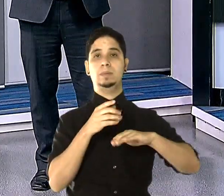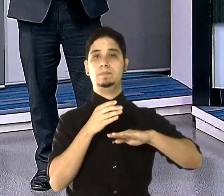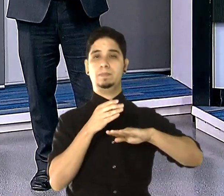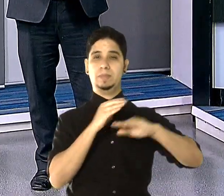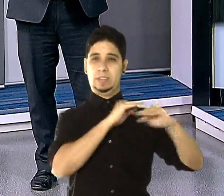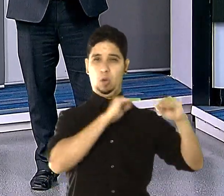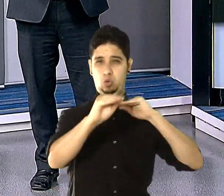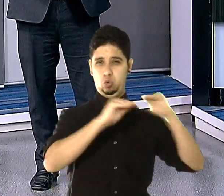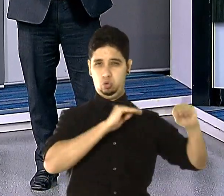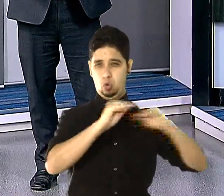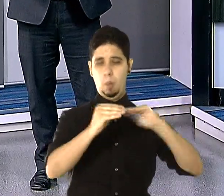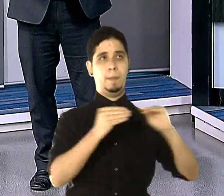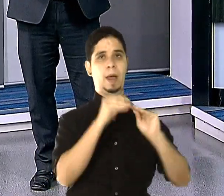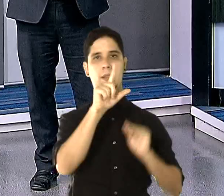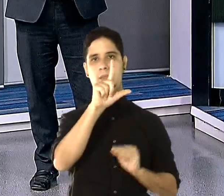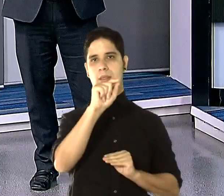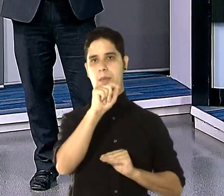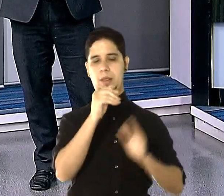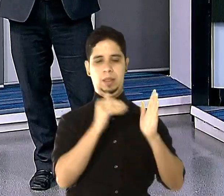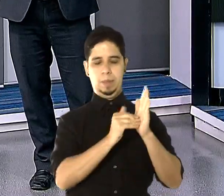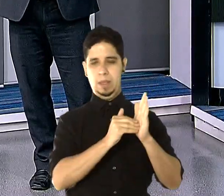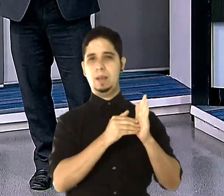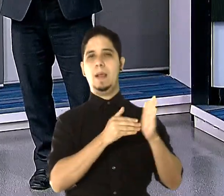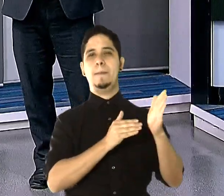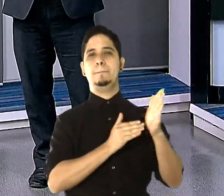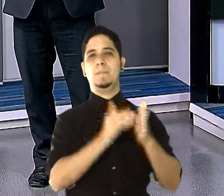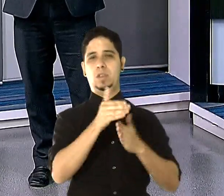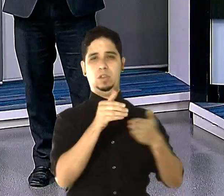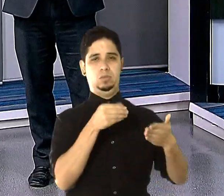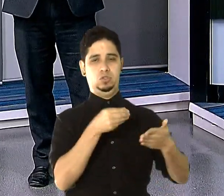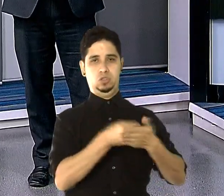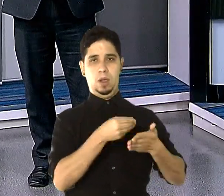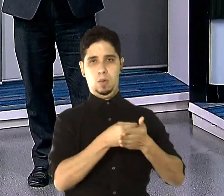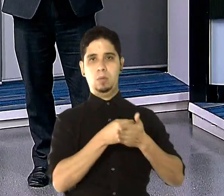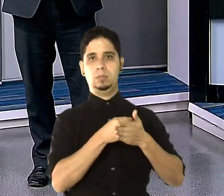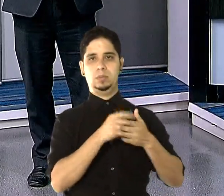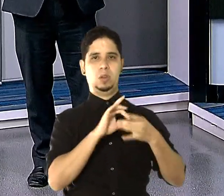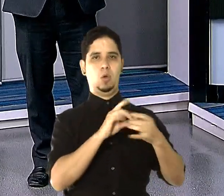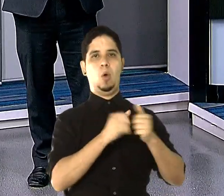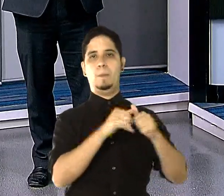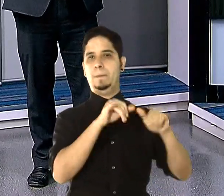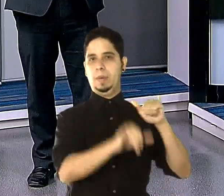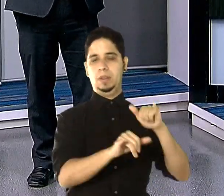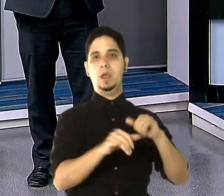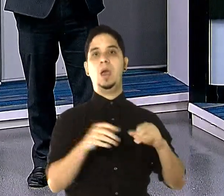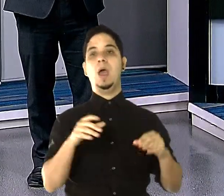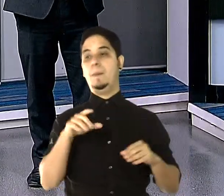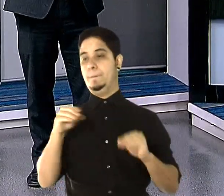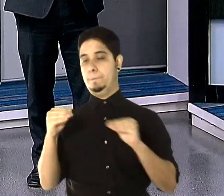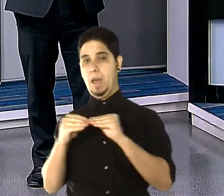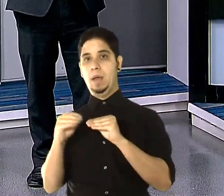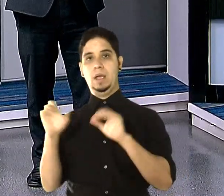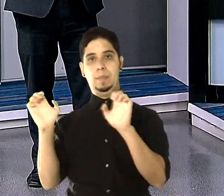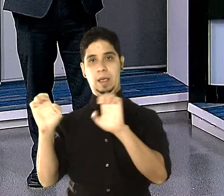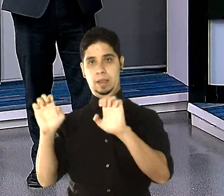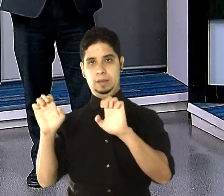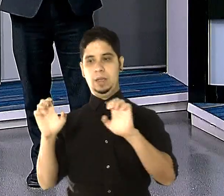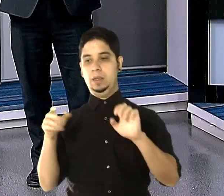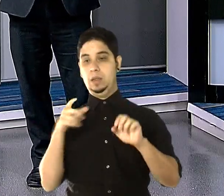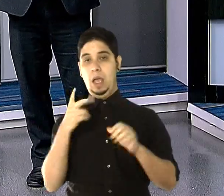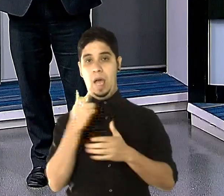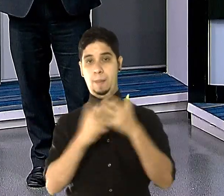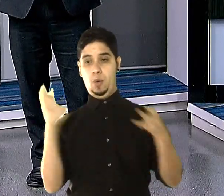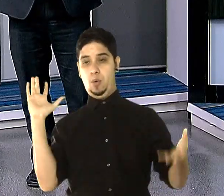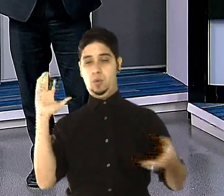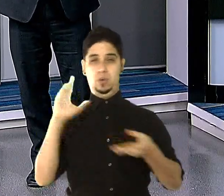de 20,000 millones en obra permanente, y cuando estamos hablando de los de emergencia, suman como 27,000 millones, 10,000 proyectos, y eso